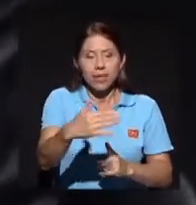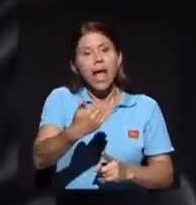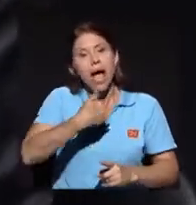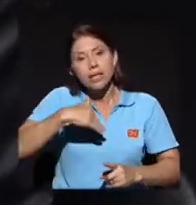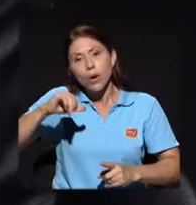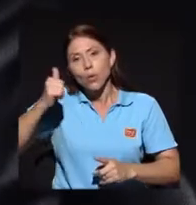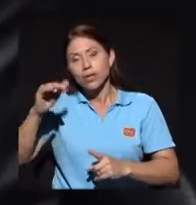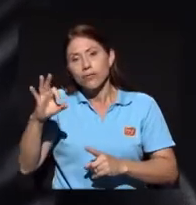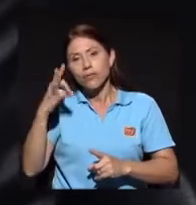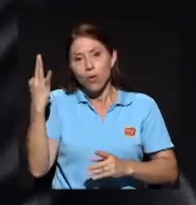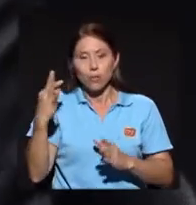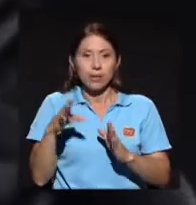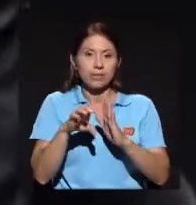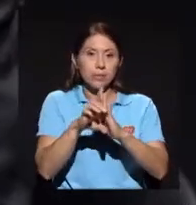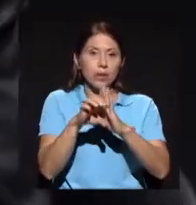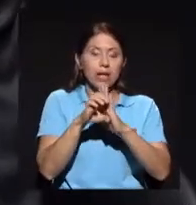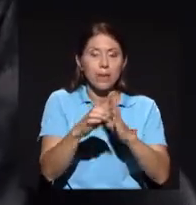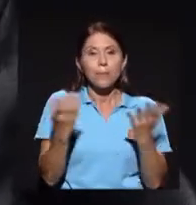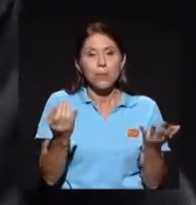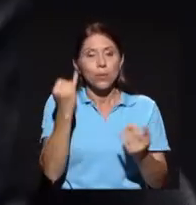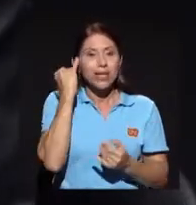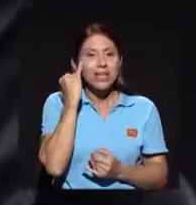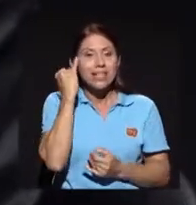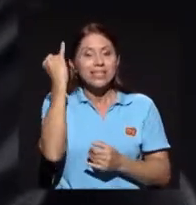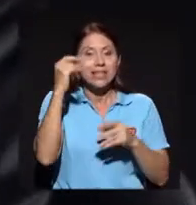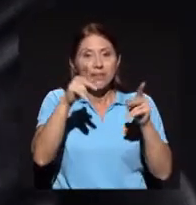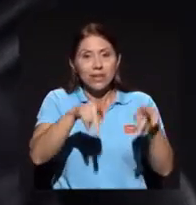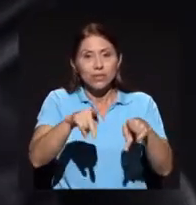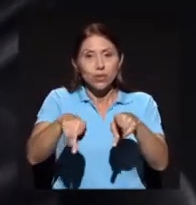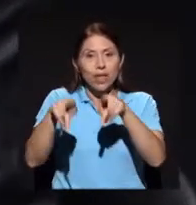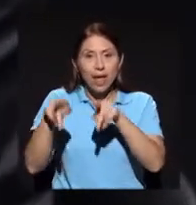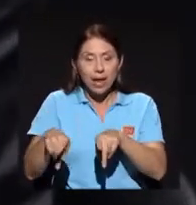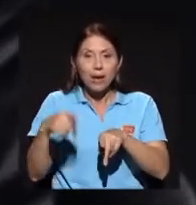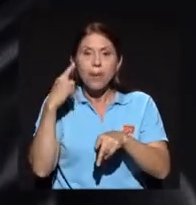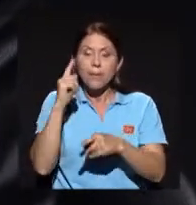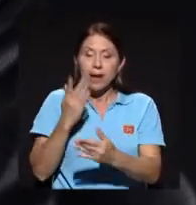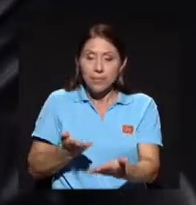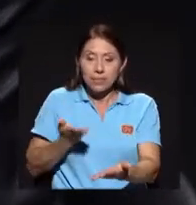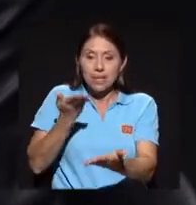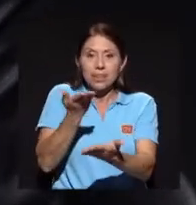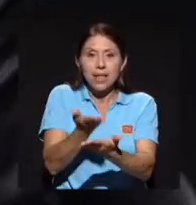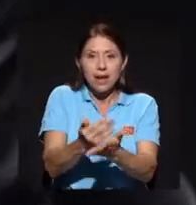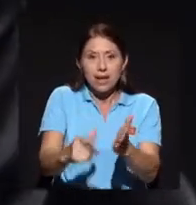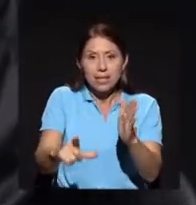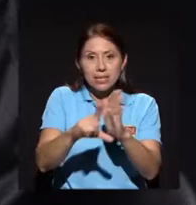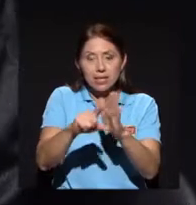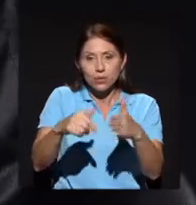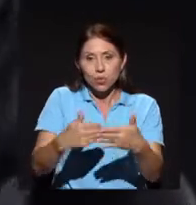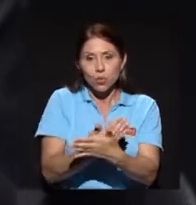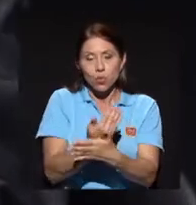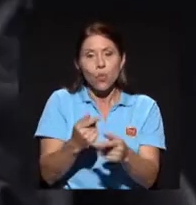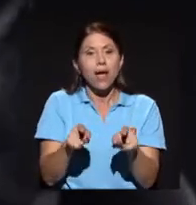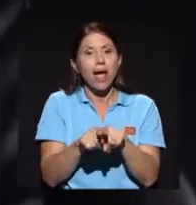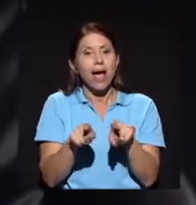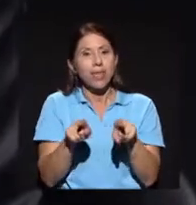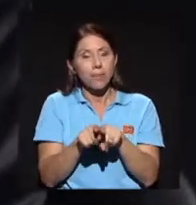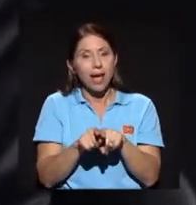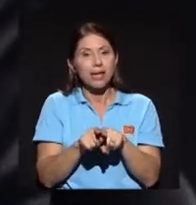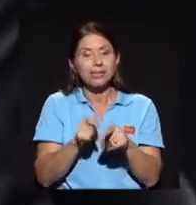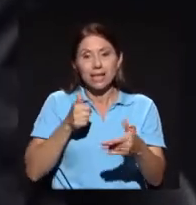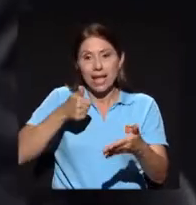la iniciativa ciudadana para presentar legislación además de él el pei